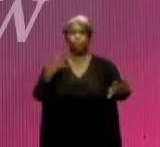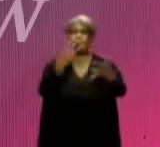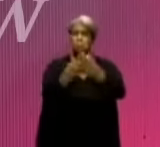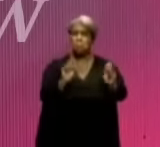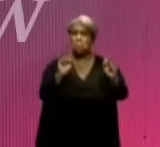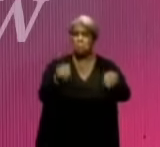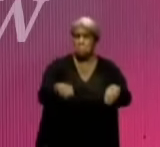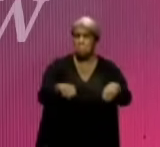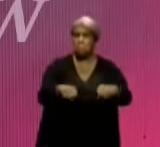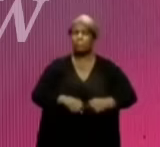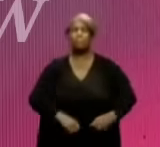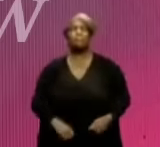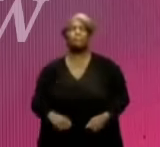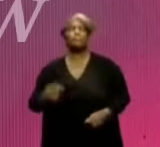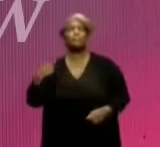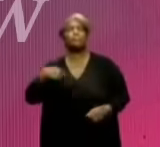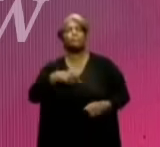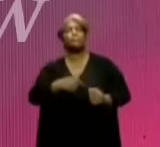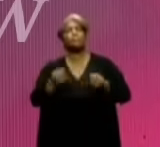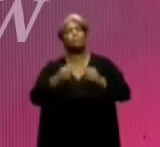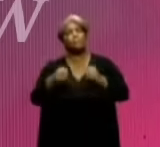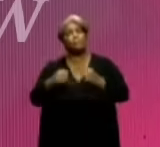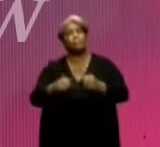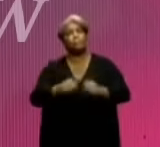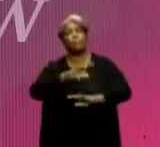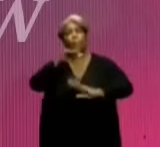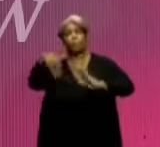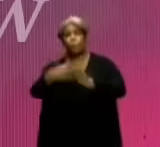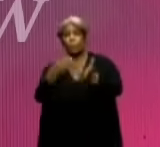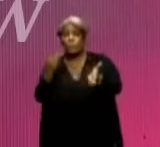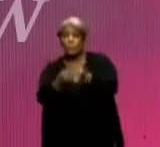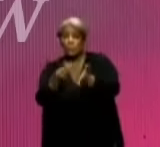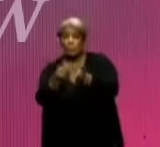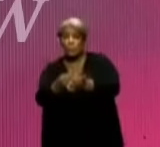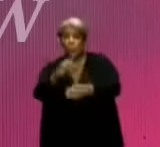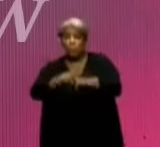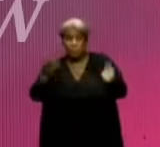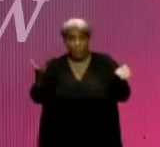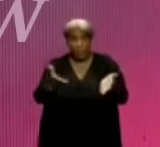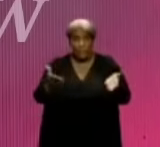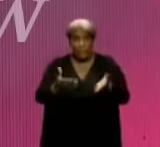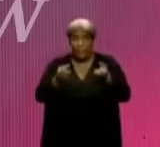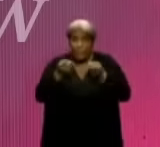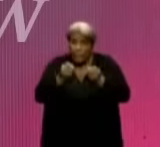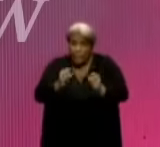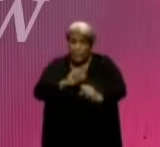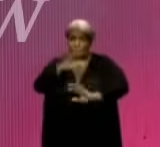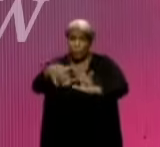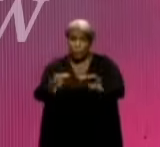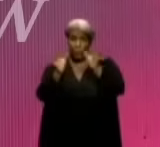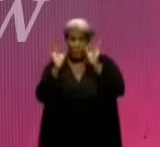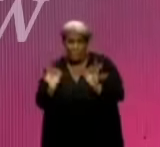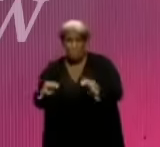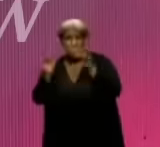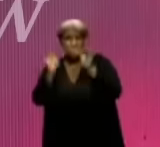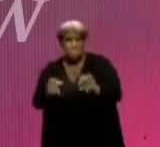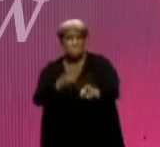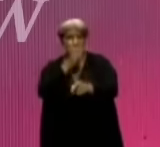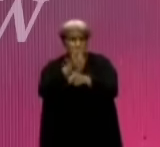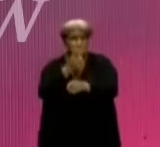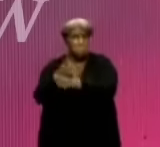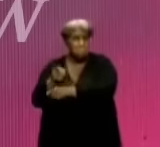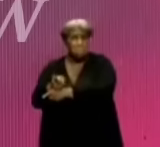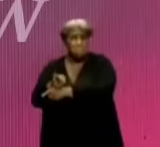con la seguridad, repito, de esas inversiones. Por eso, fíjate que en el año pasado, en términos de inversión